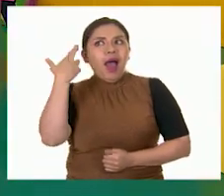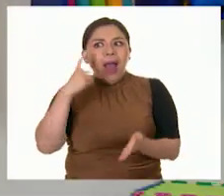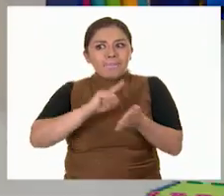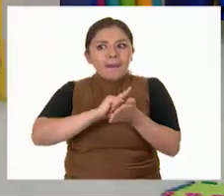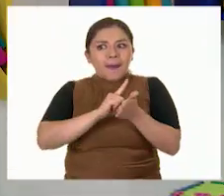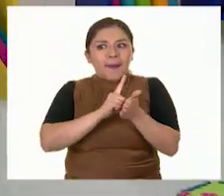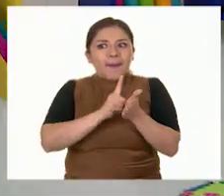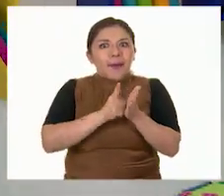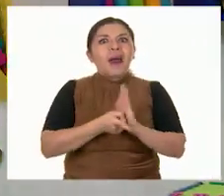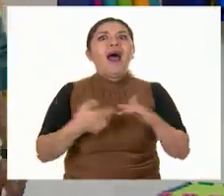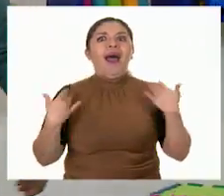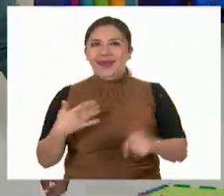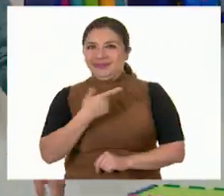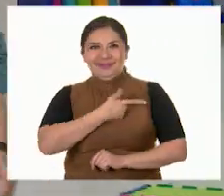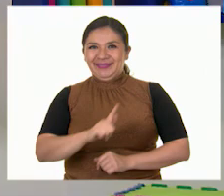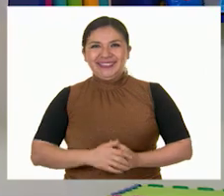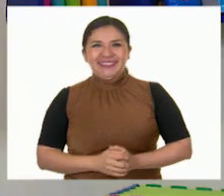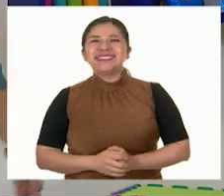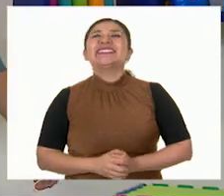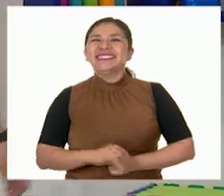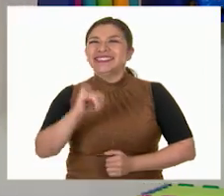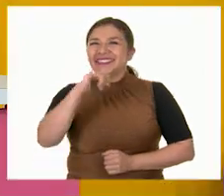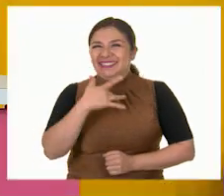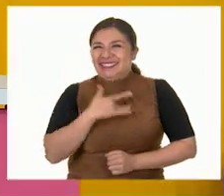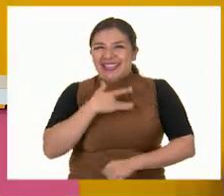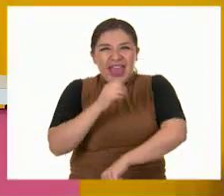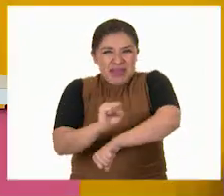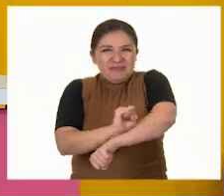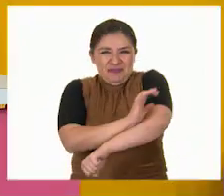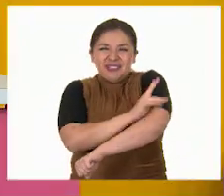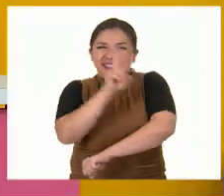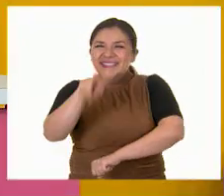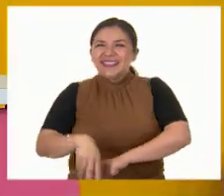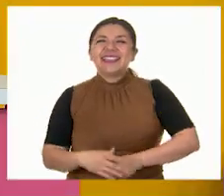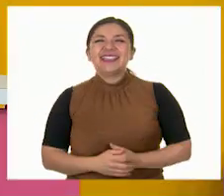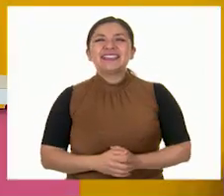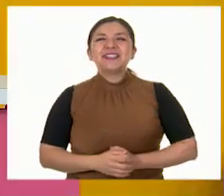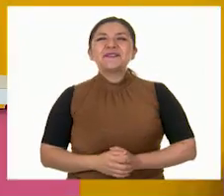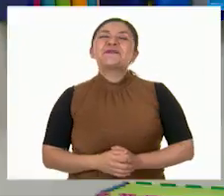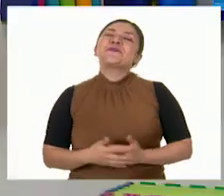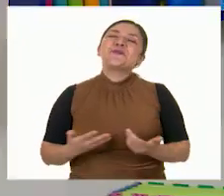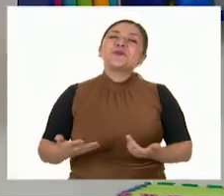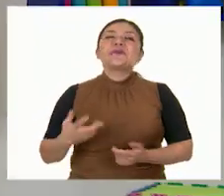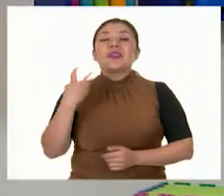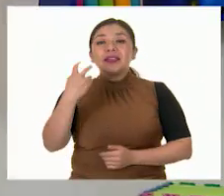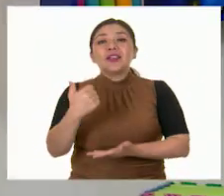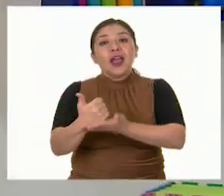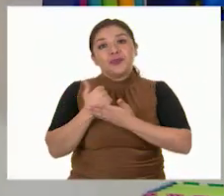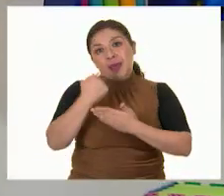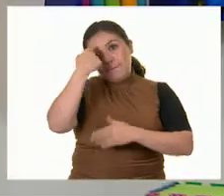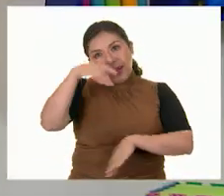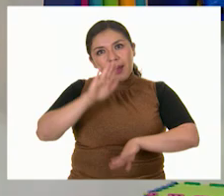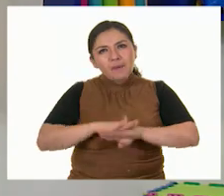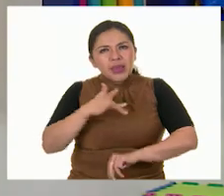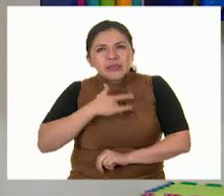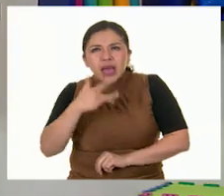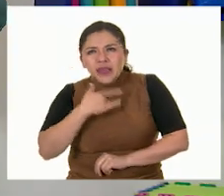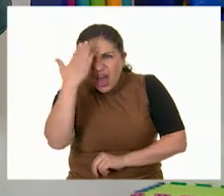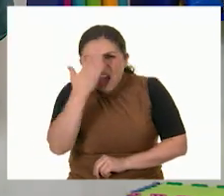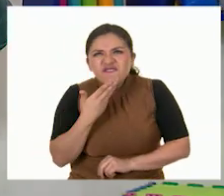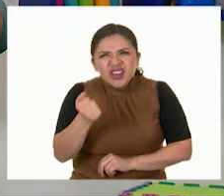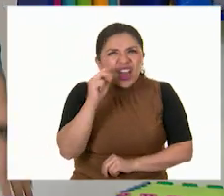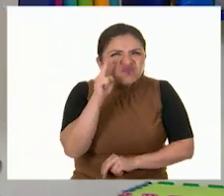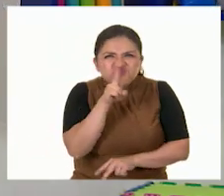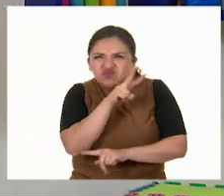cronómetro. Ay, sí, me imagino, es emocionante, ¿verdad? Mucho. Y bueno, pues además nos ayuda a practicar nuestras habilidades para